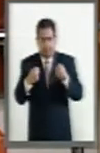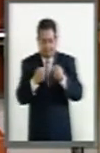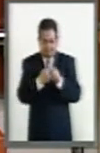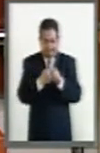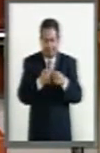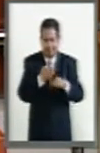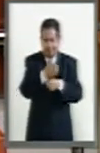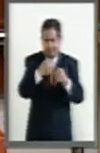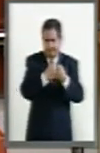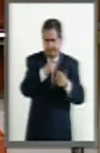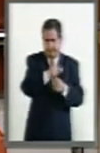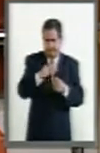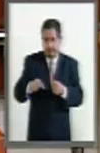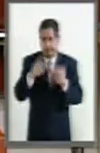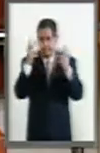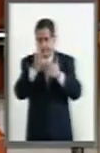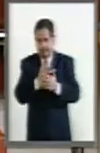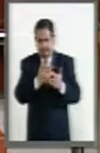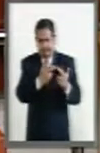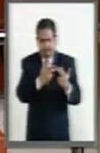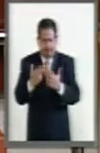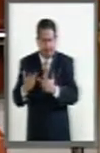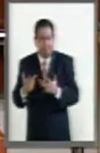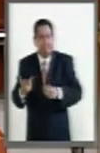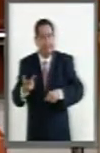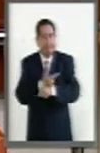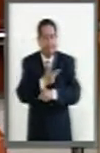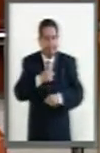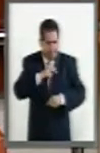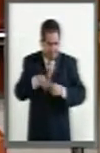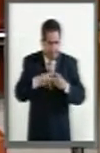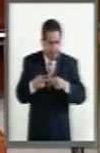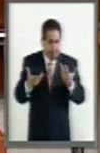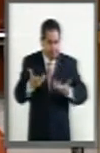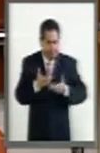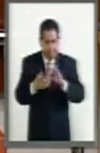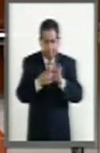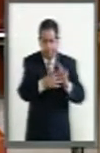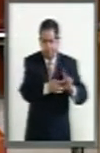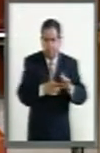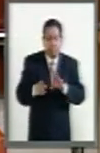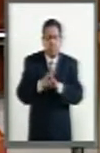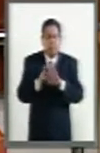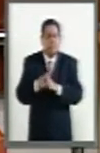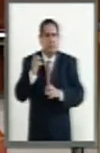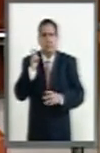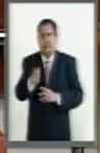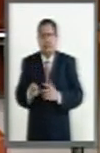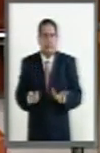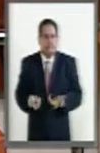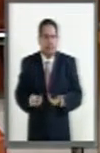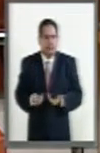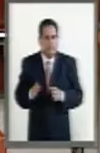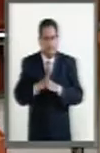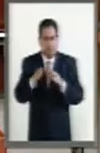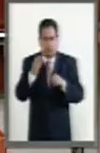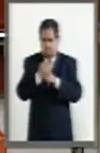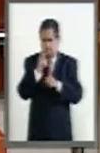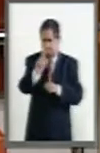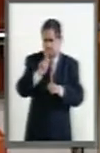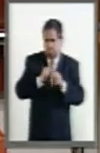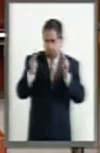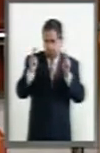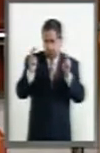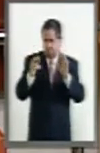que se van a ver también afectados, por supuesto, para abordar pues los temas comunes en esta materia, no